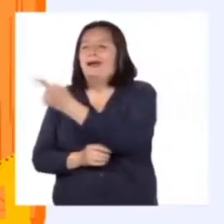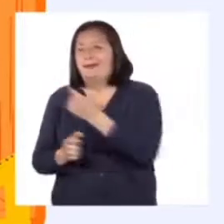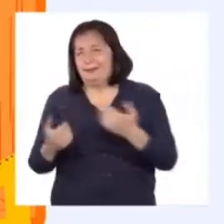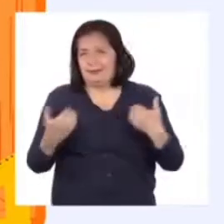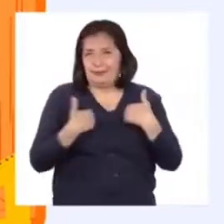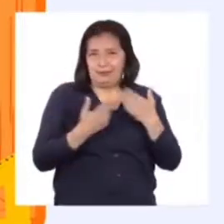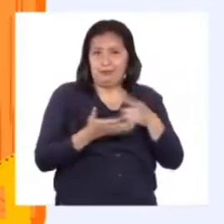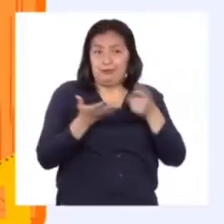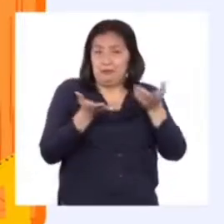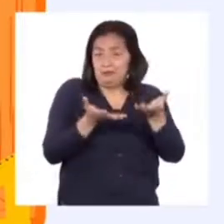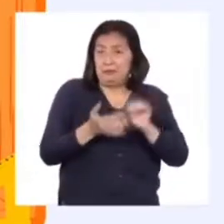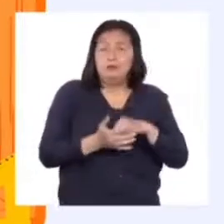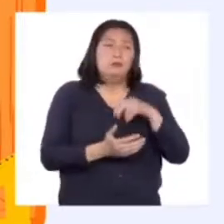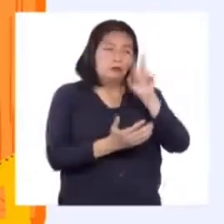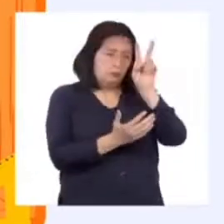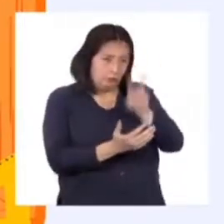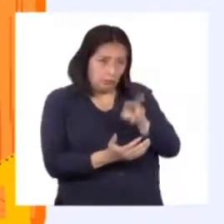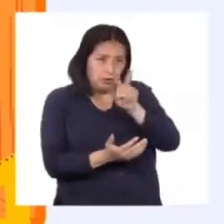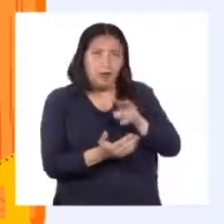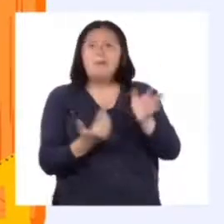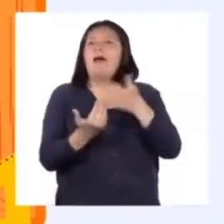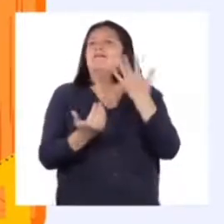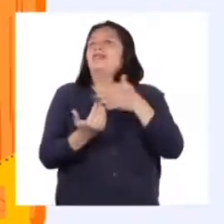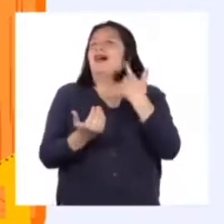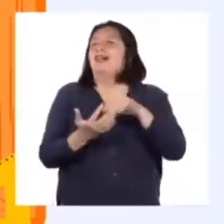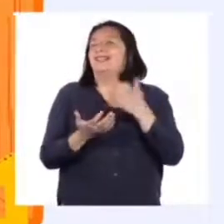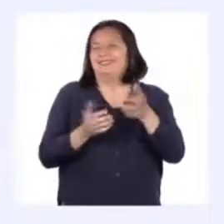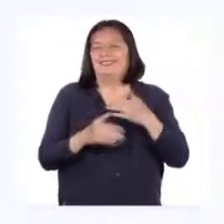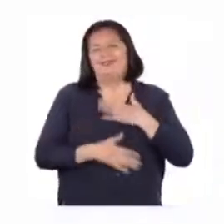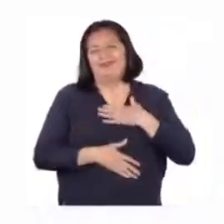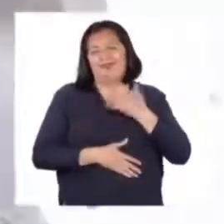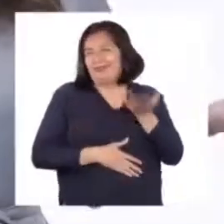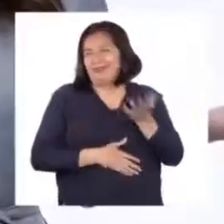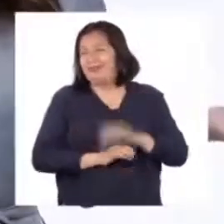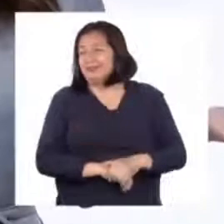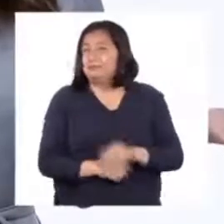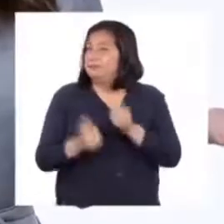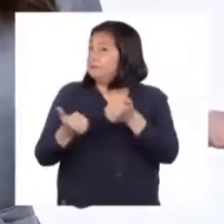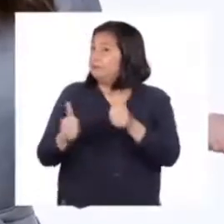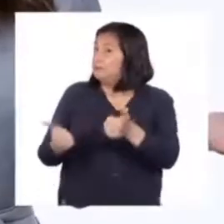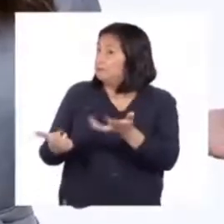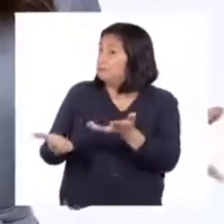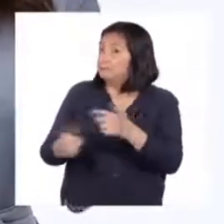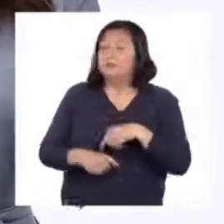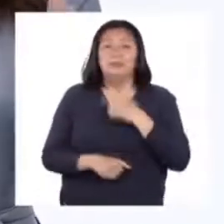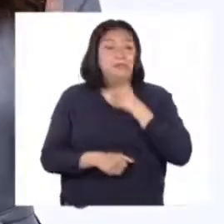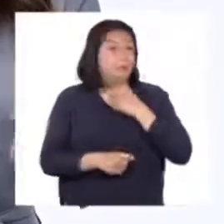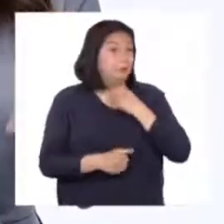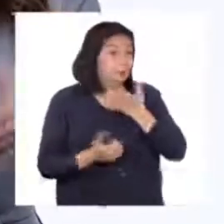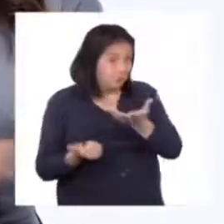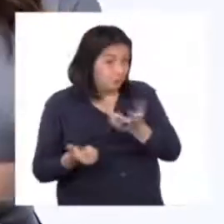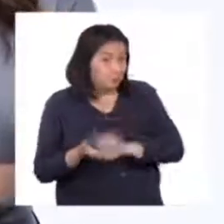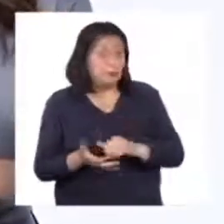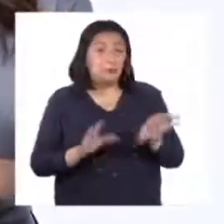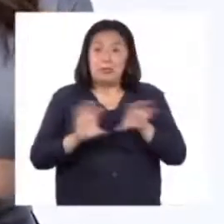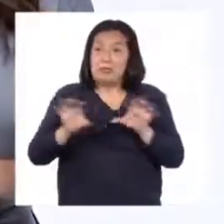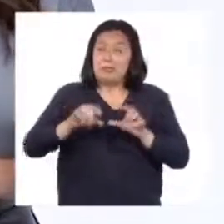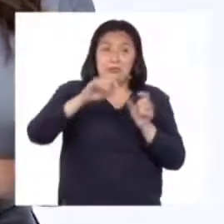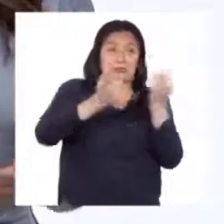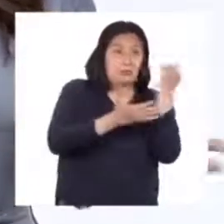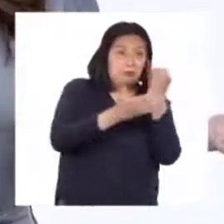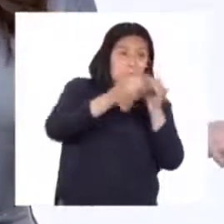animal. De esta manera su lectura es más fácil y sobre todo divertida. ¿Qué tal? ¿Les gustó realizar nuestros gráficos de